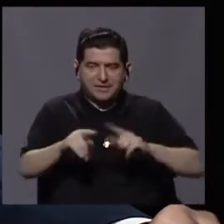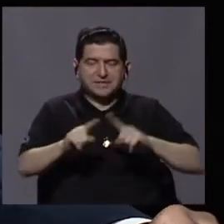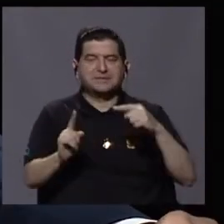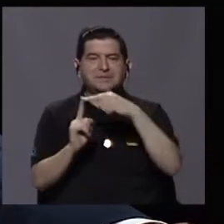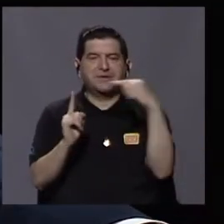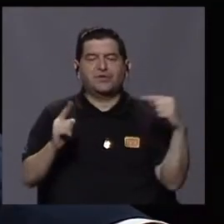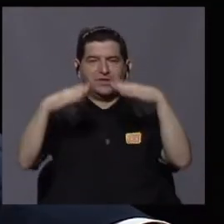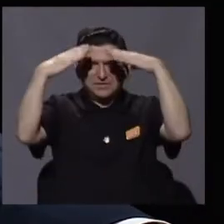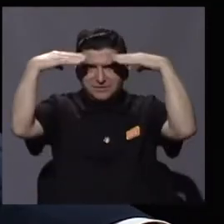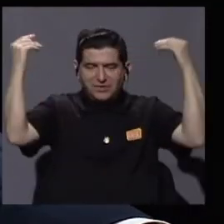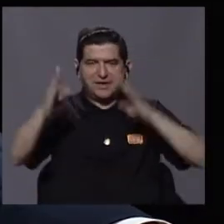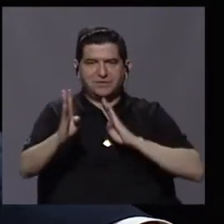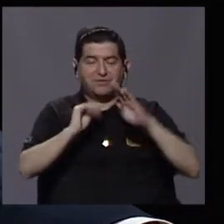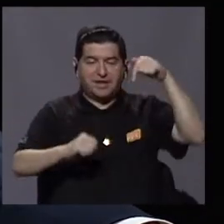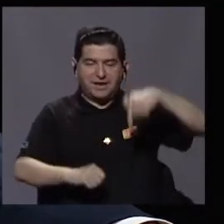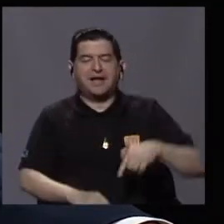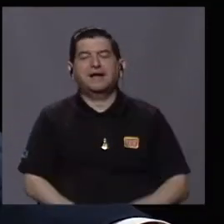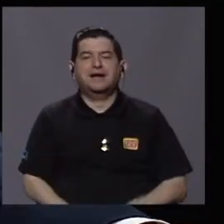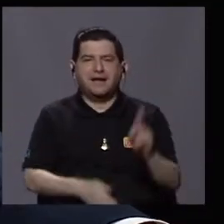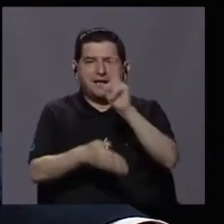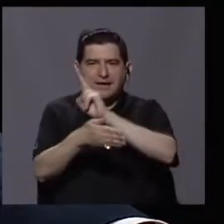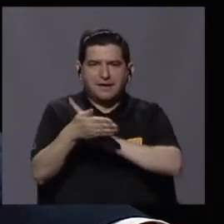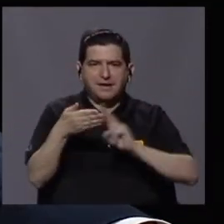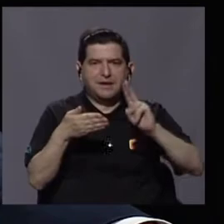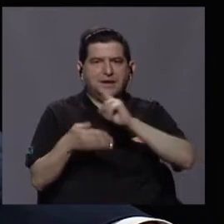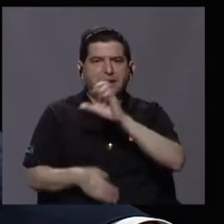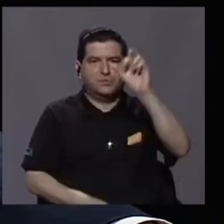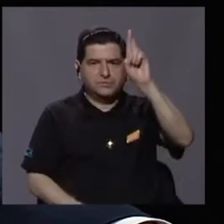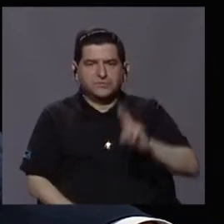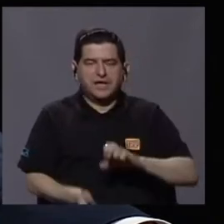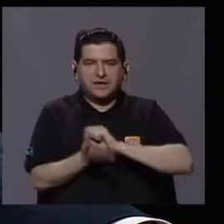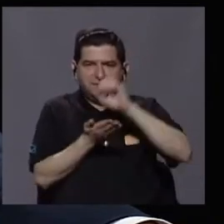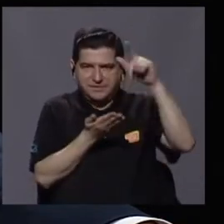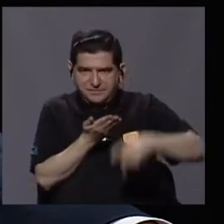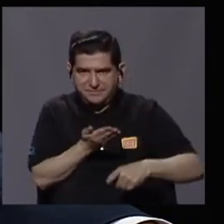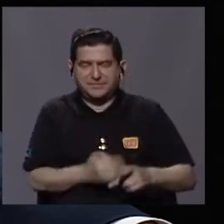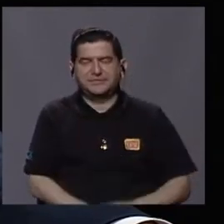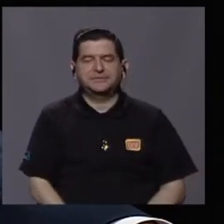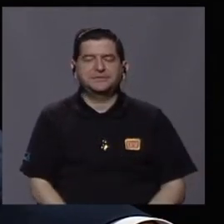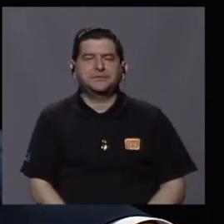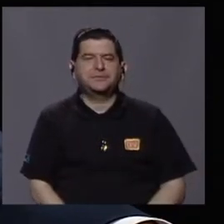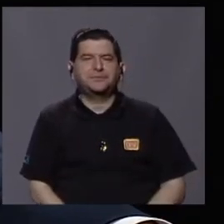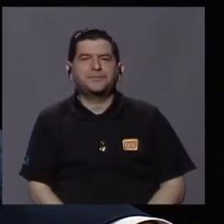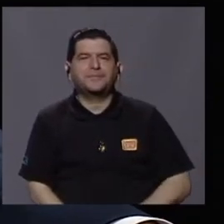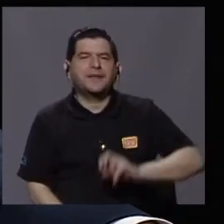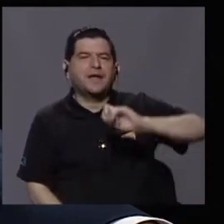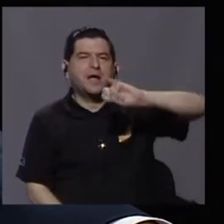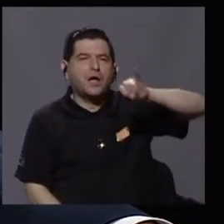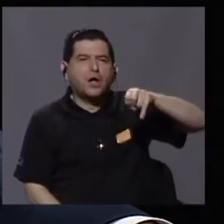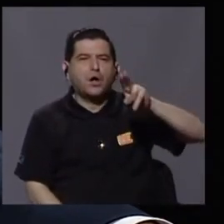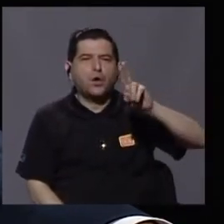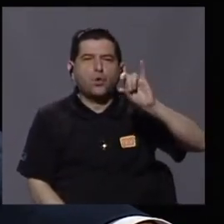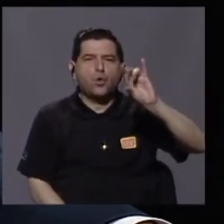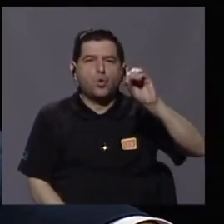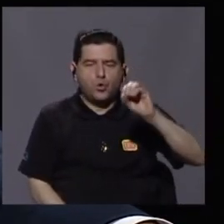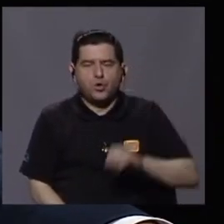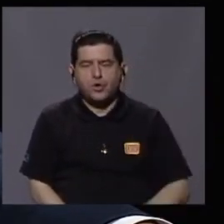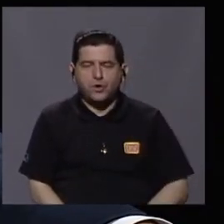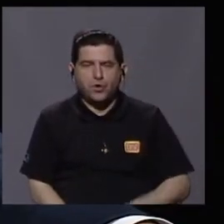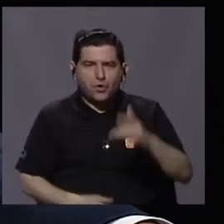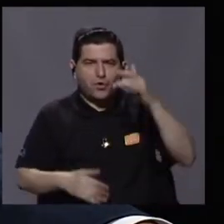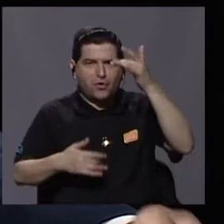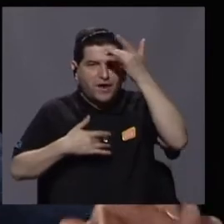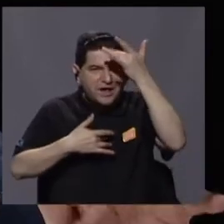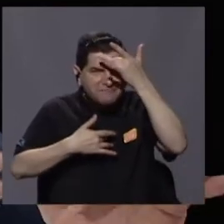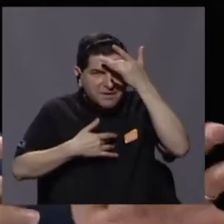aquí en el campus lo digo fácil don julio las enfermedades han evolucionado agresivamente